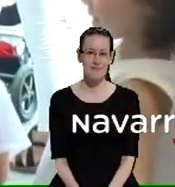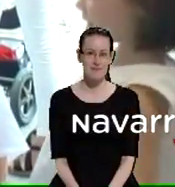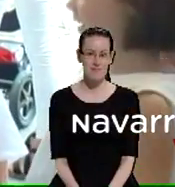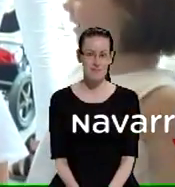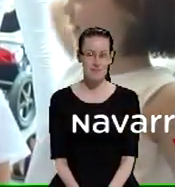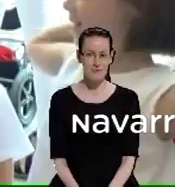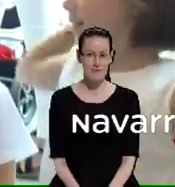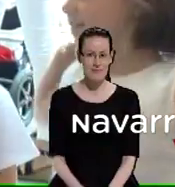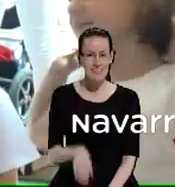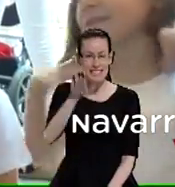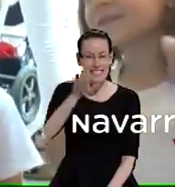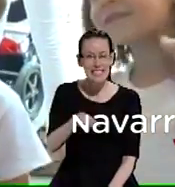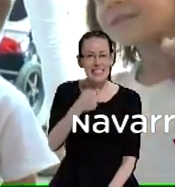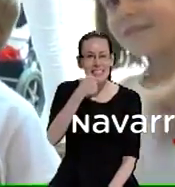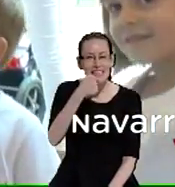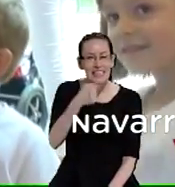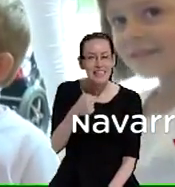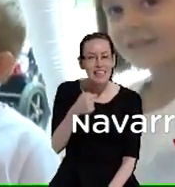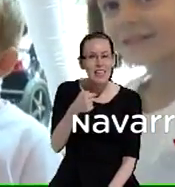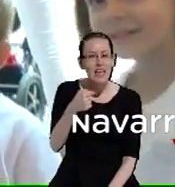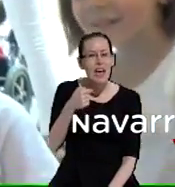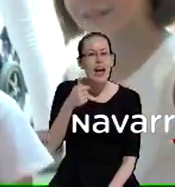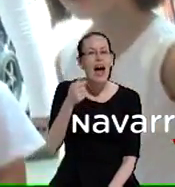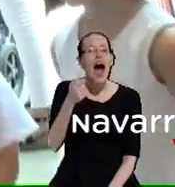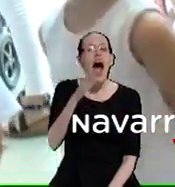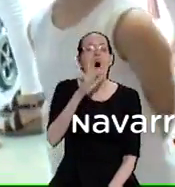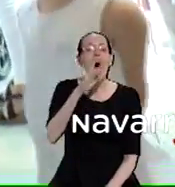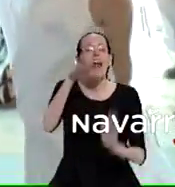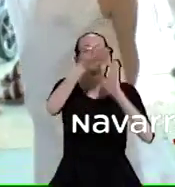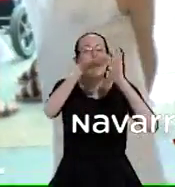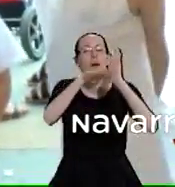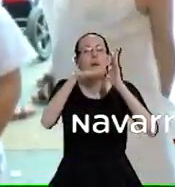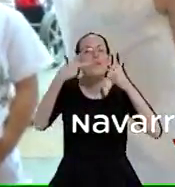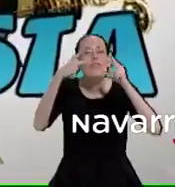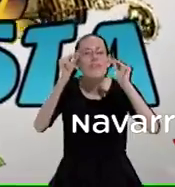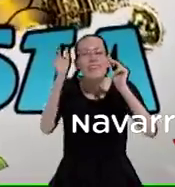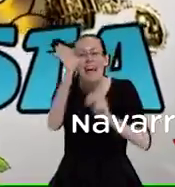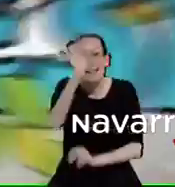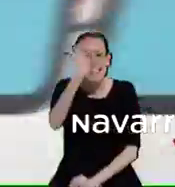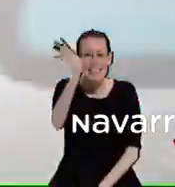Así que despedimos el programa. ¡Adiós!